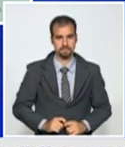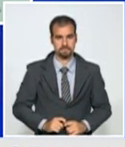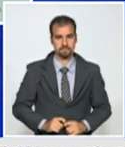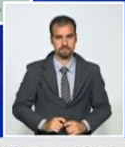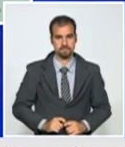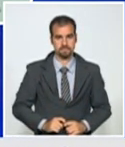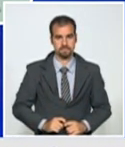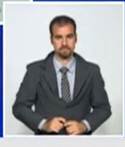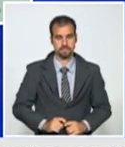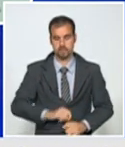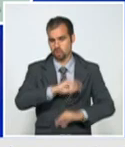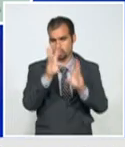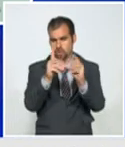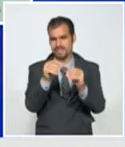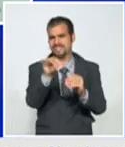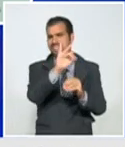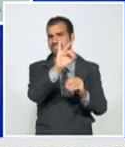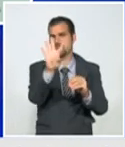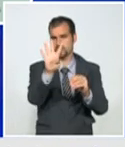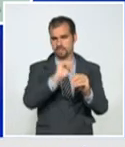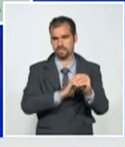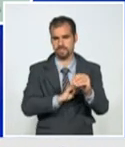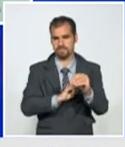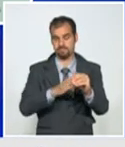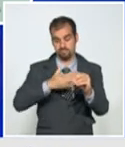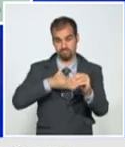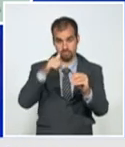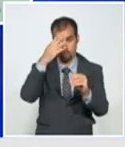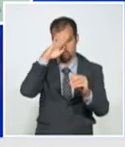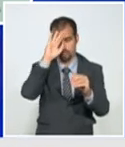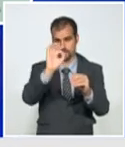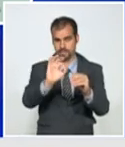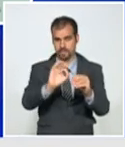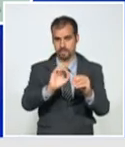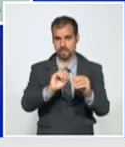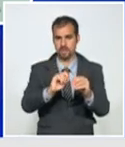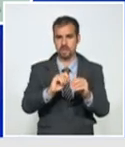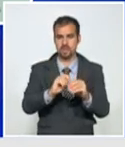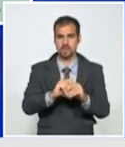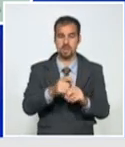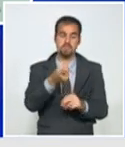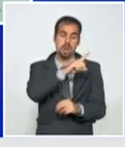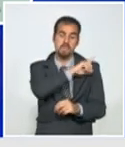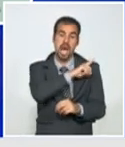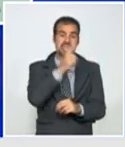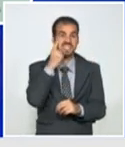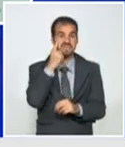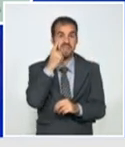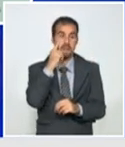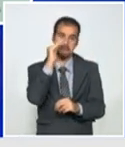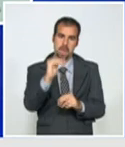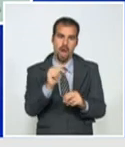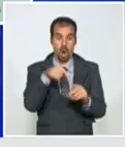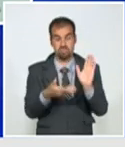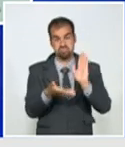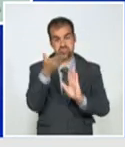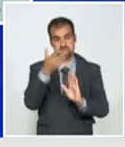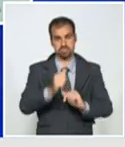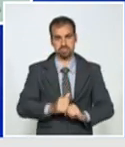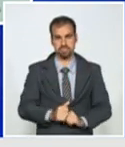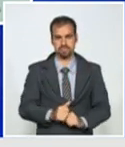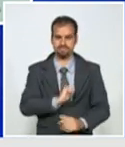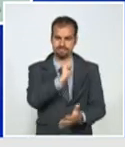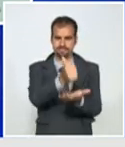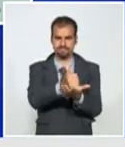74 casos autóctonos ayer, 18 más que el día anterior. Santiago de Cuba con la mayor